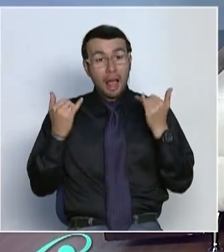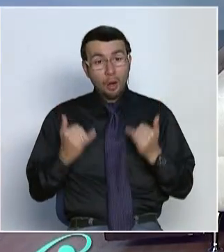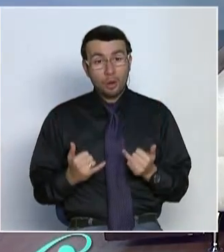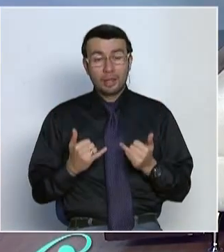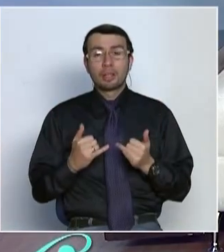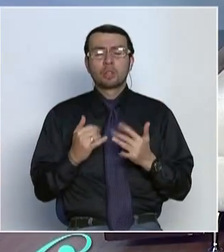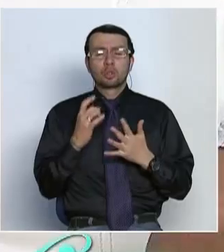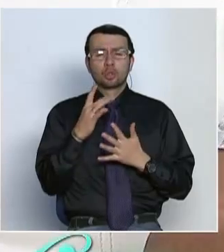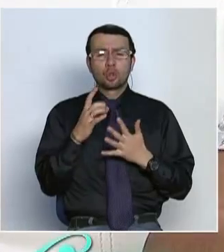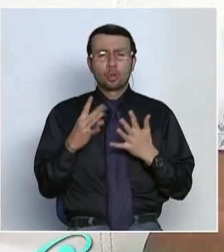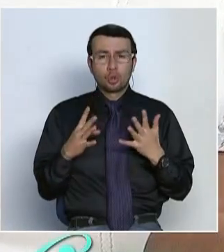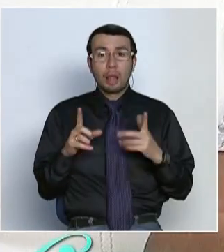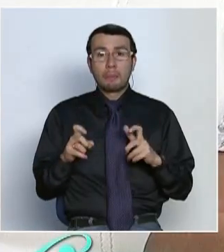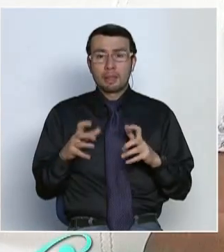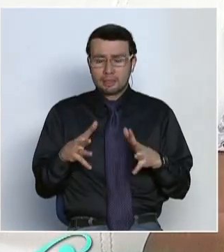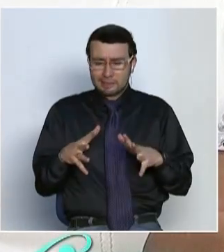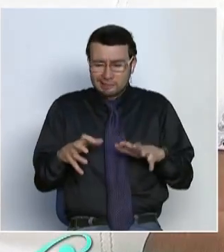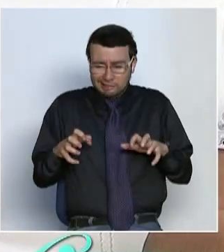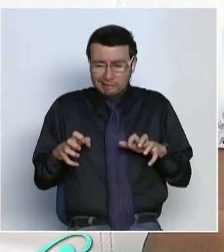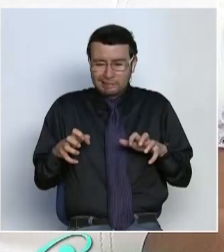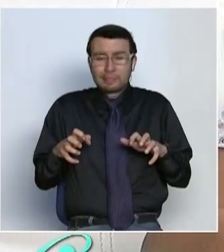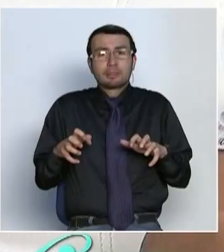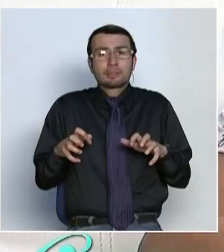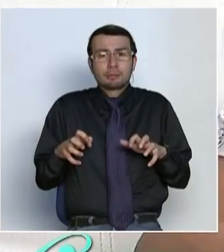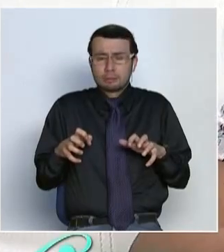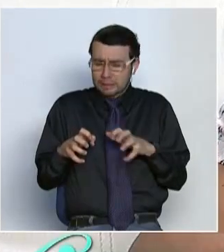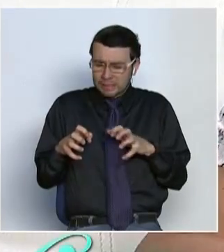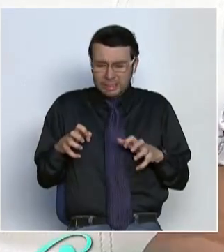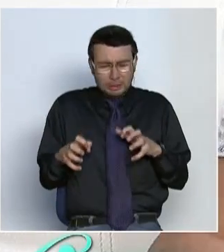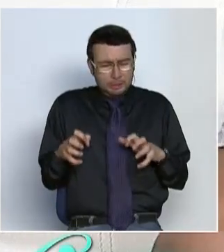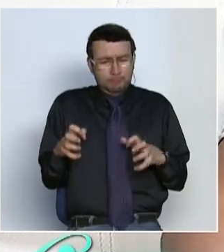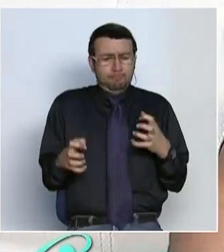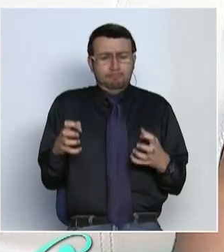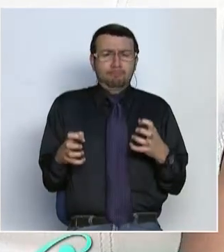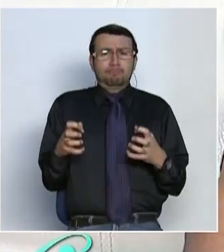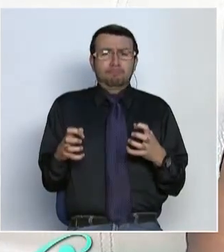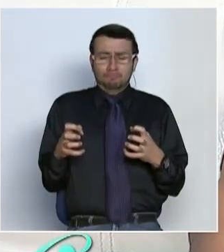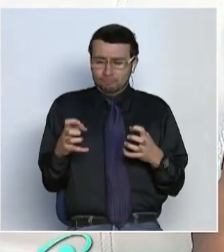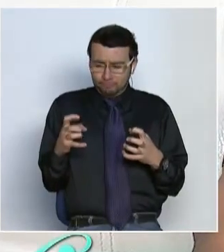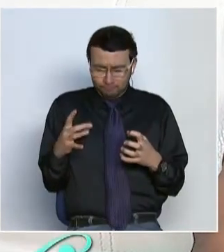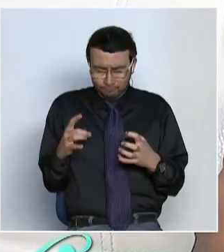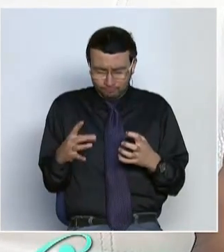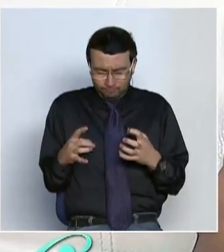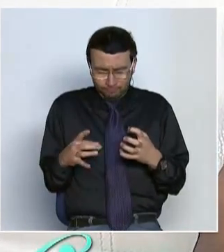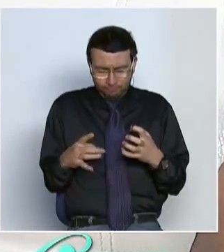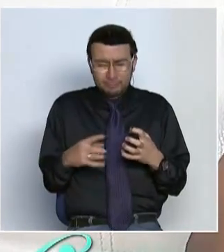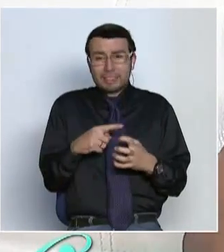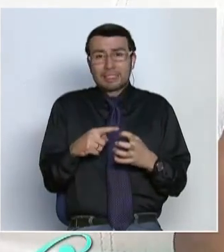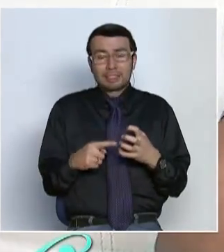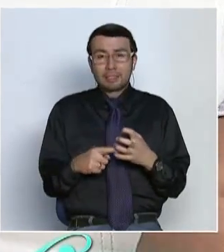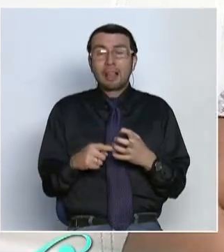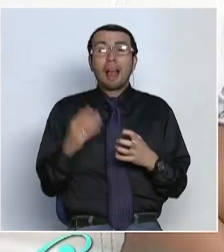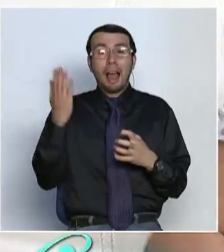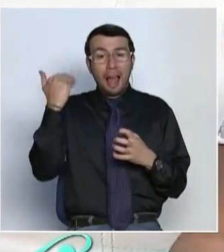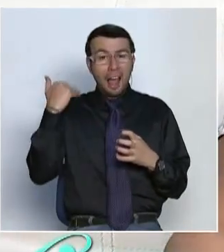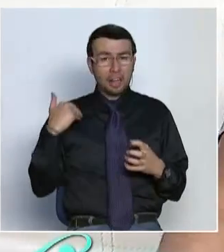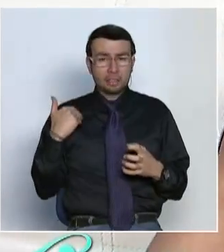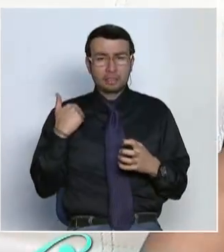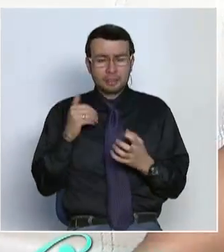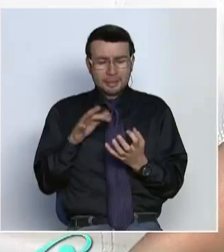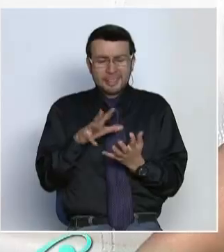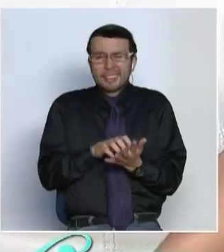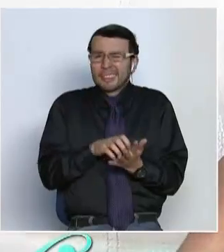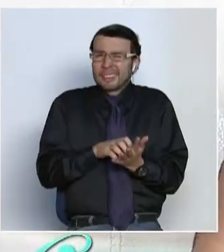y engatillamiento en los dedos. Y primero era entumida, así como un hormigueo así, pero